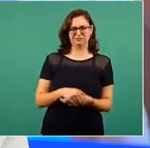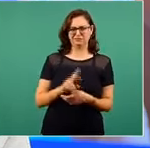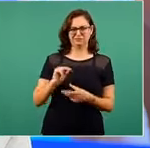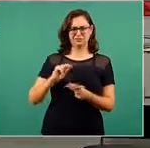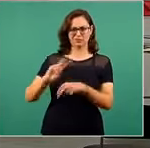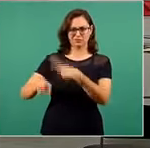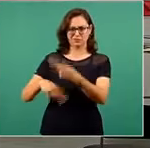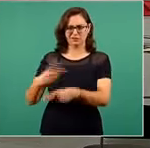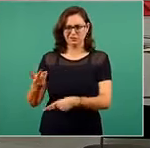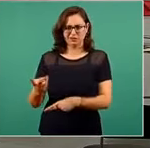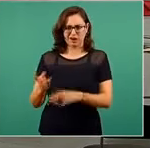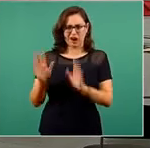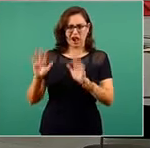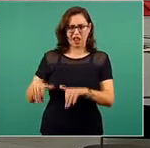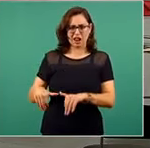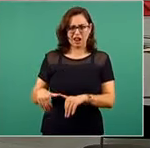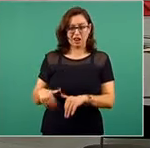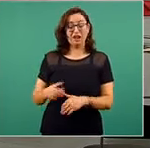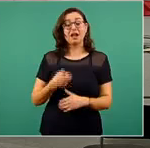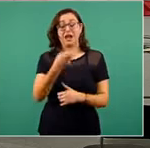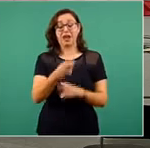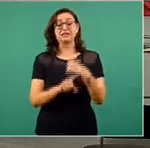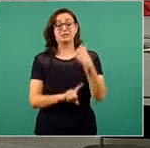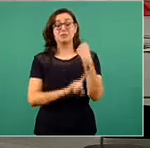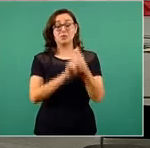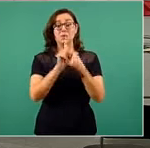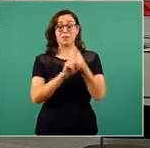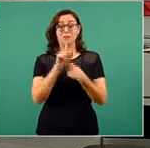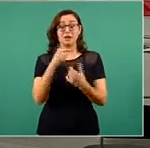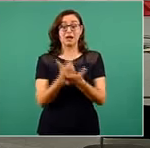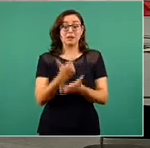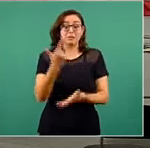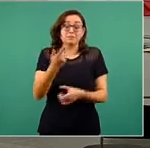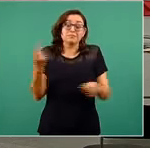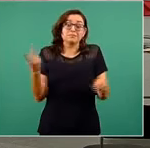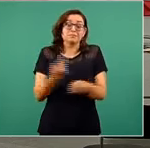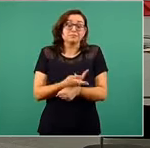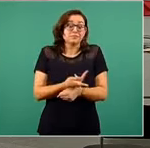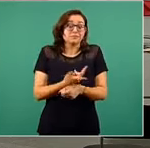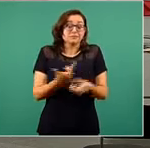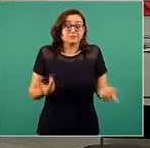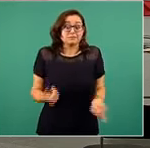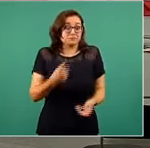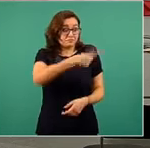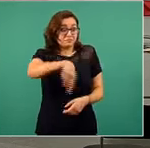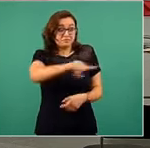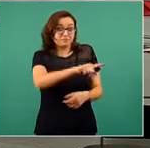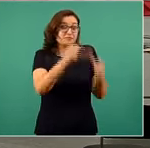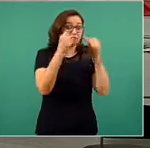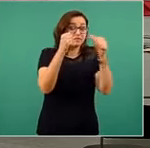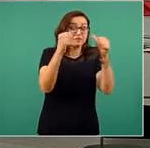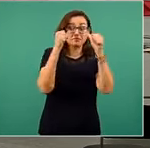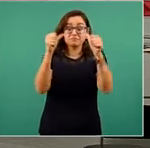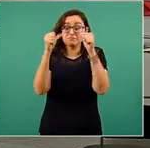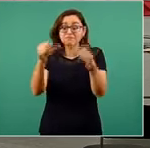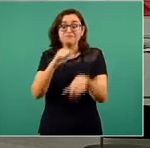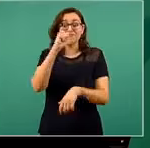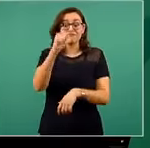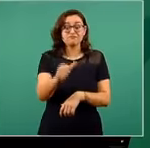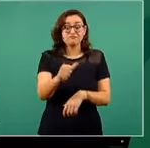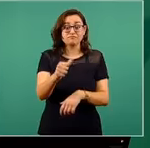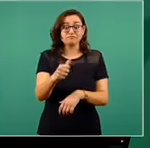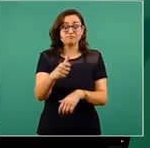privados. Ese fue un problema importante. Entonces, no aumentó la oferta de servicios de salud y, en cambio, se empezó